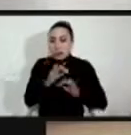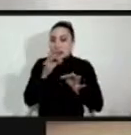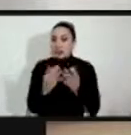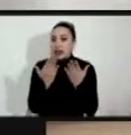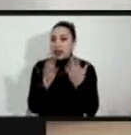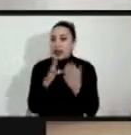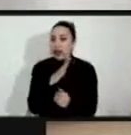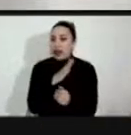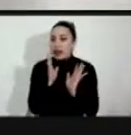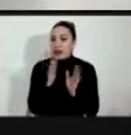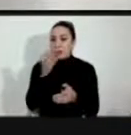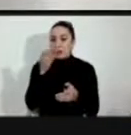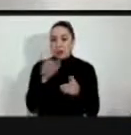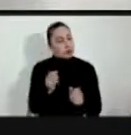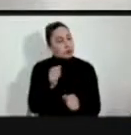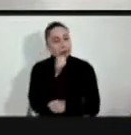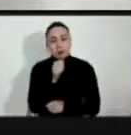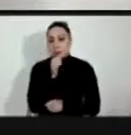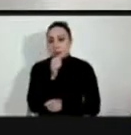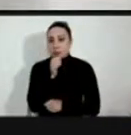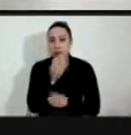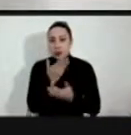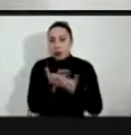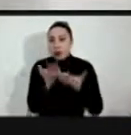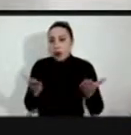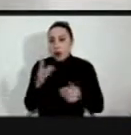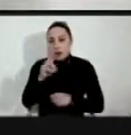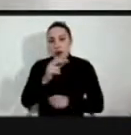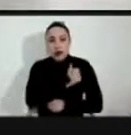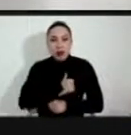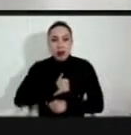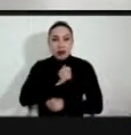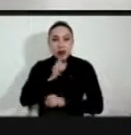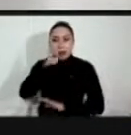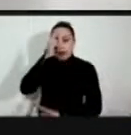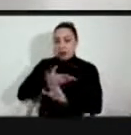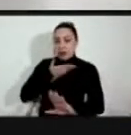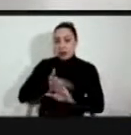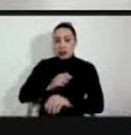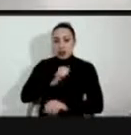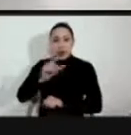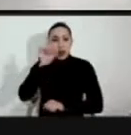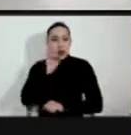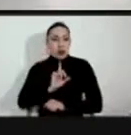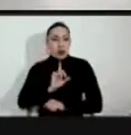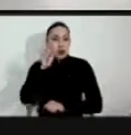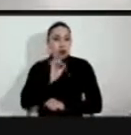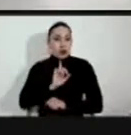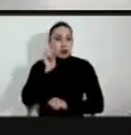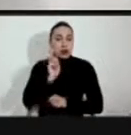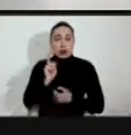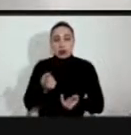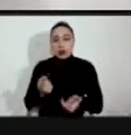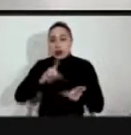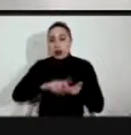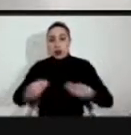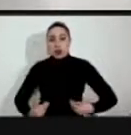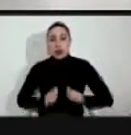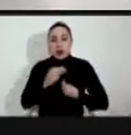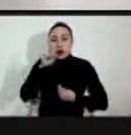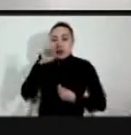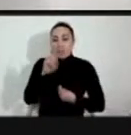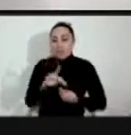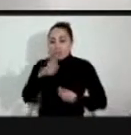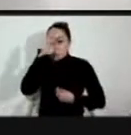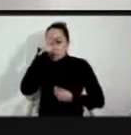que, lamentablemente, la violencia en contra nuestra sigue presente y no conoce fronteras. Hay mucho